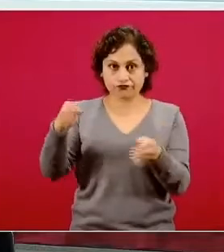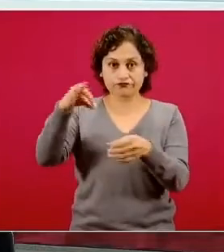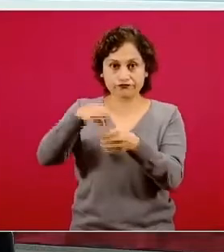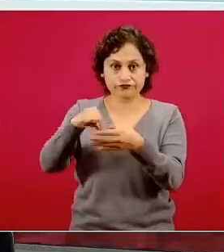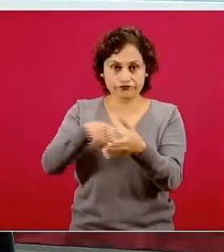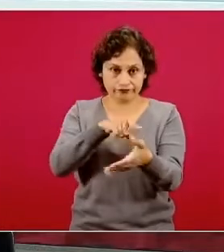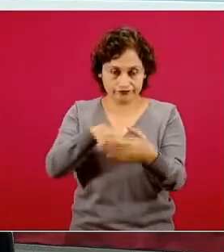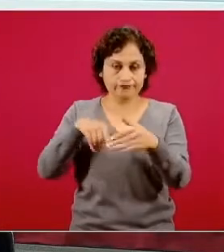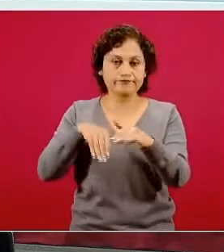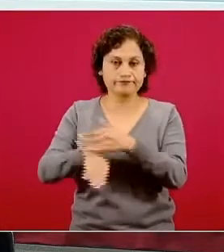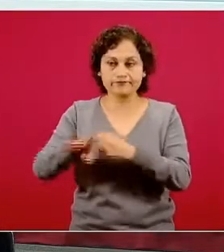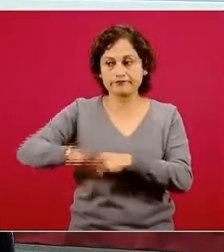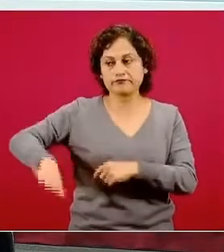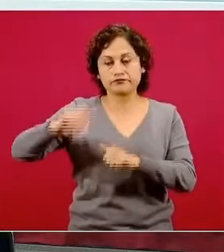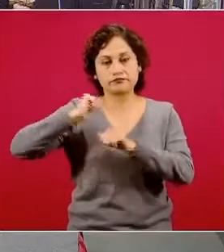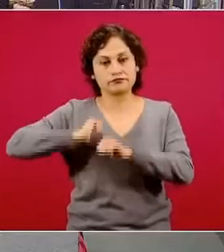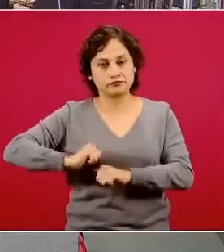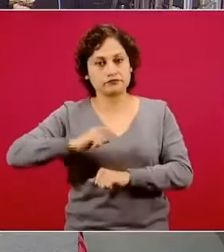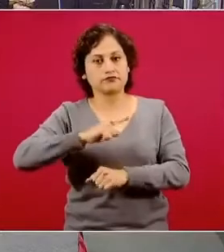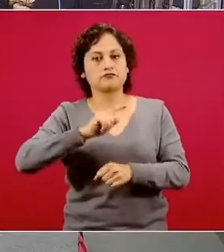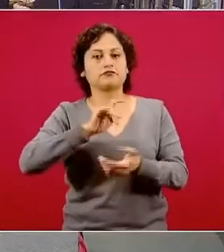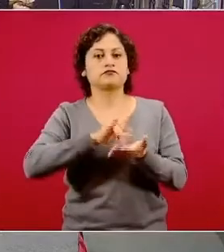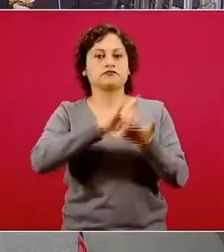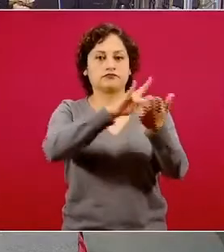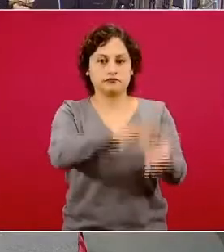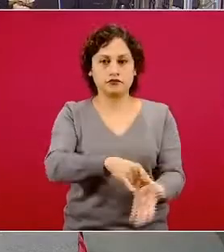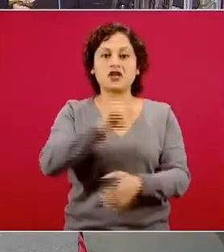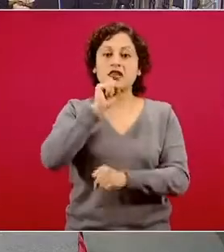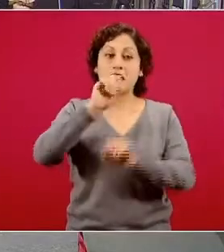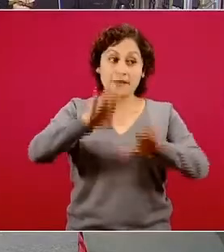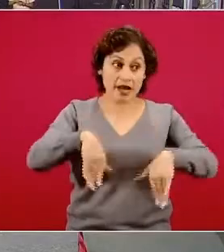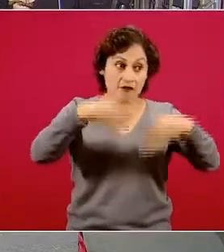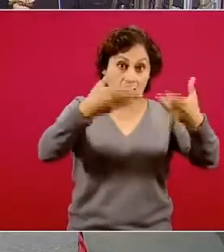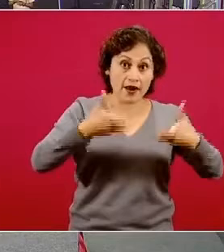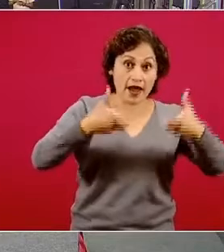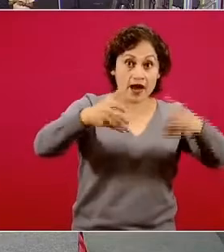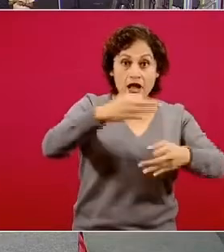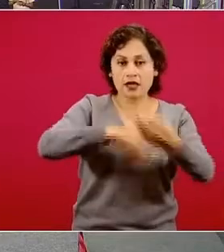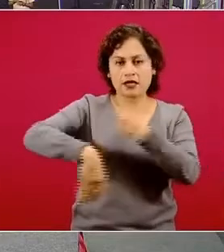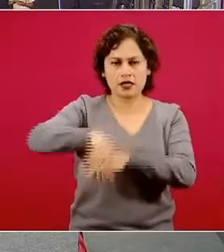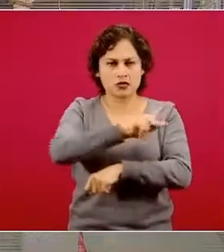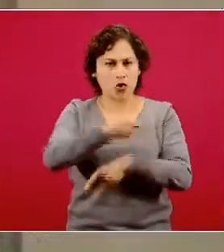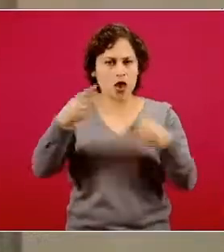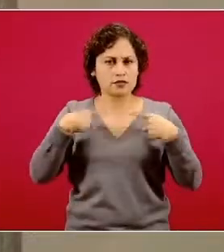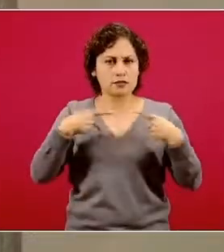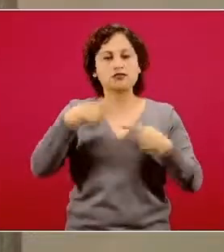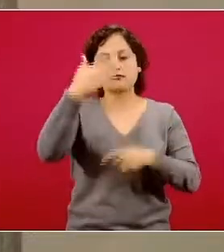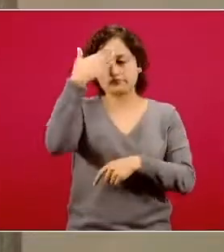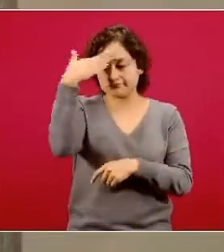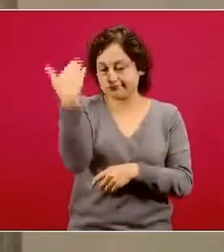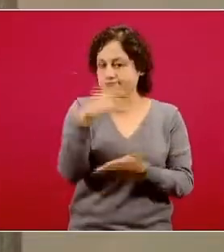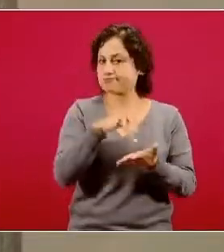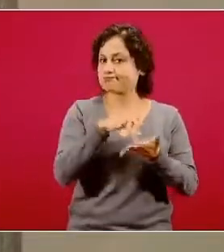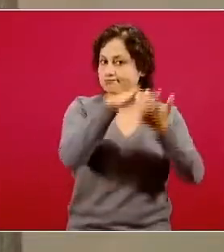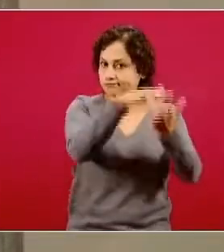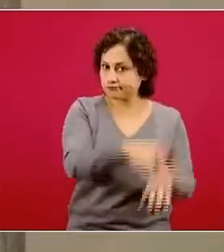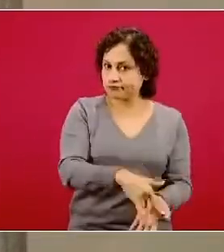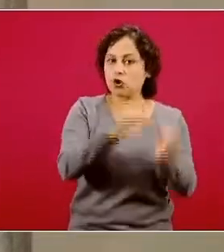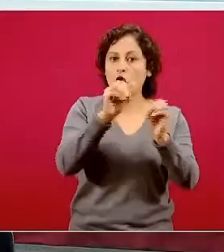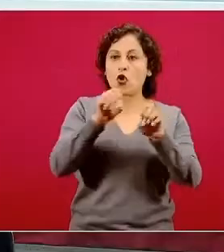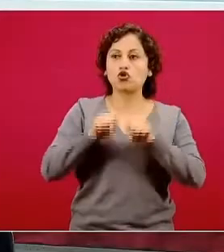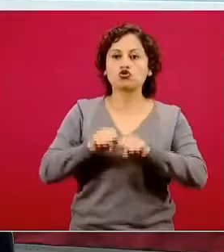Hablando de la casilla, pero fuera de la casilla, hay que darles todo nuestro apoyo también en los supermercados o en cualquier lugar en donde